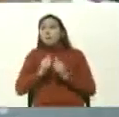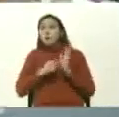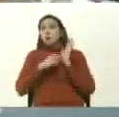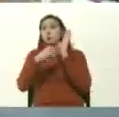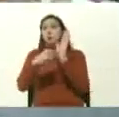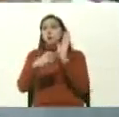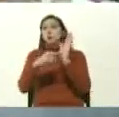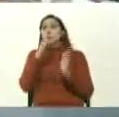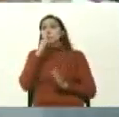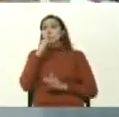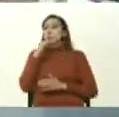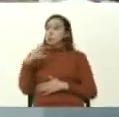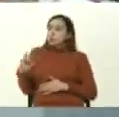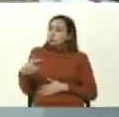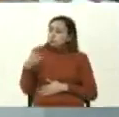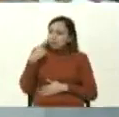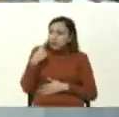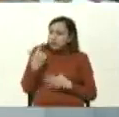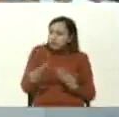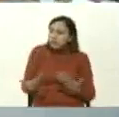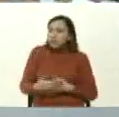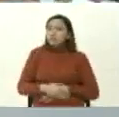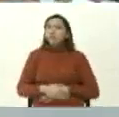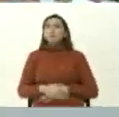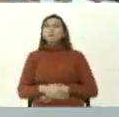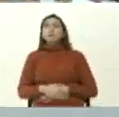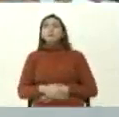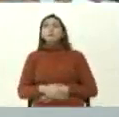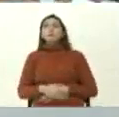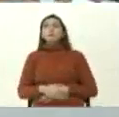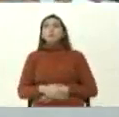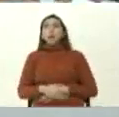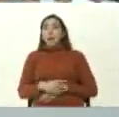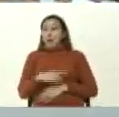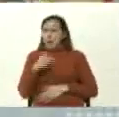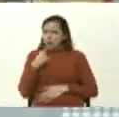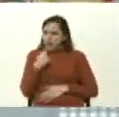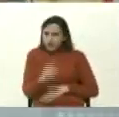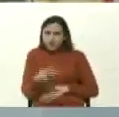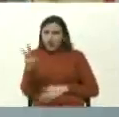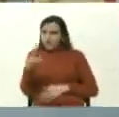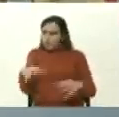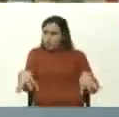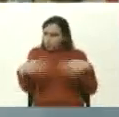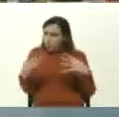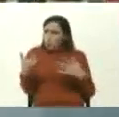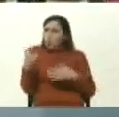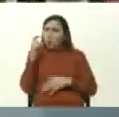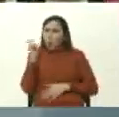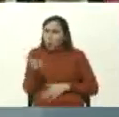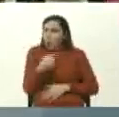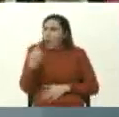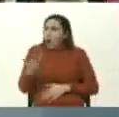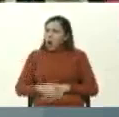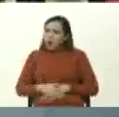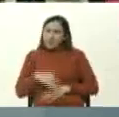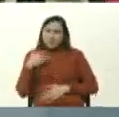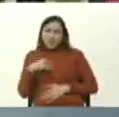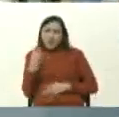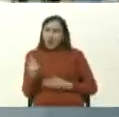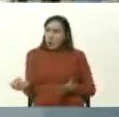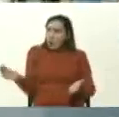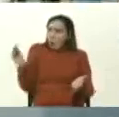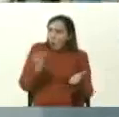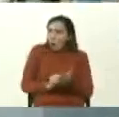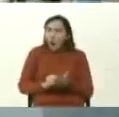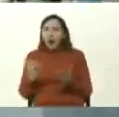impresiones, Dorbelis. ¿Qué te parece? ¿Qué le quieres decir a Venezuela, a Guárico? ¿Cómo te sientes en el día de hoy? Regreso a